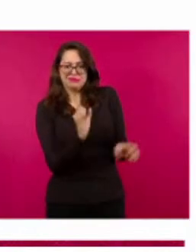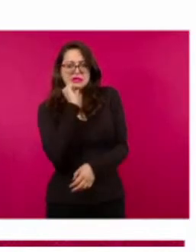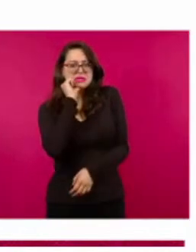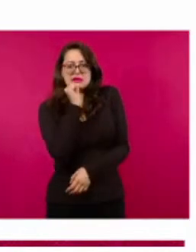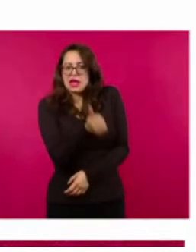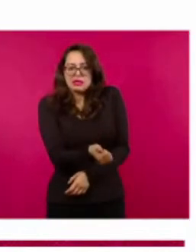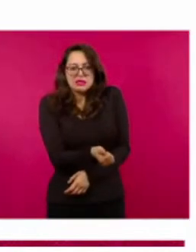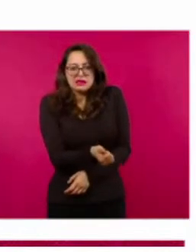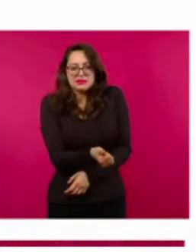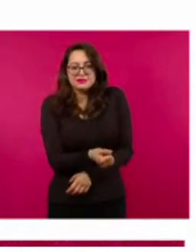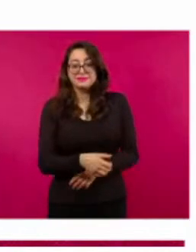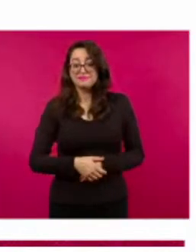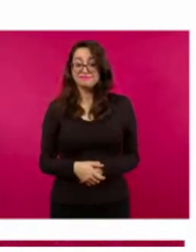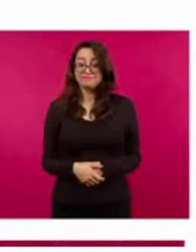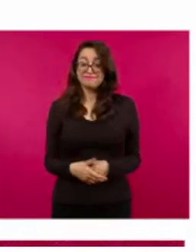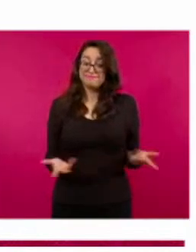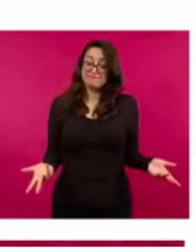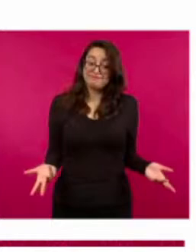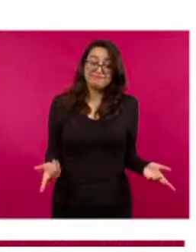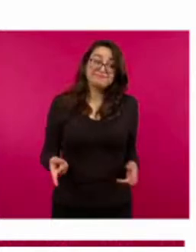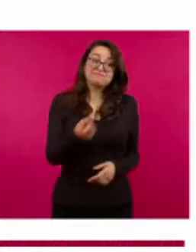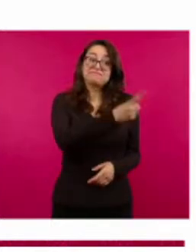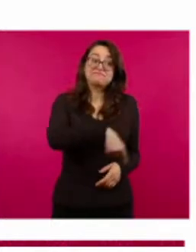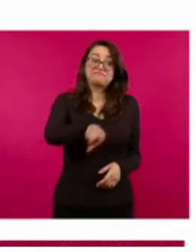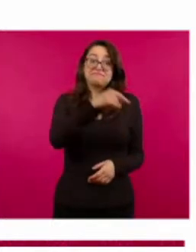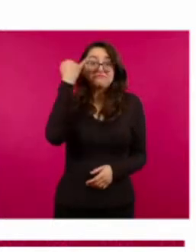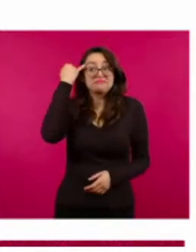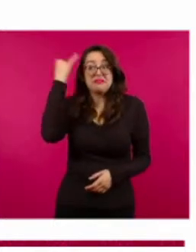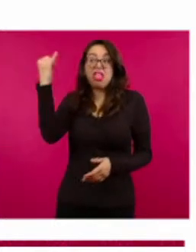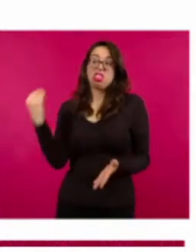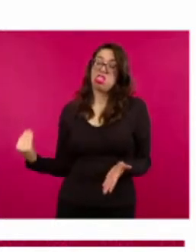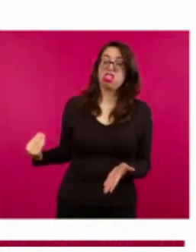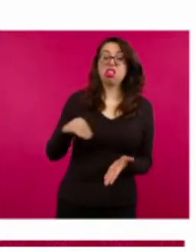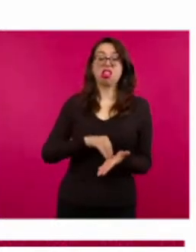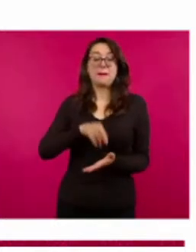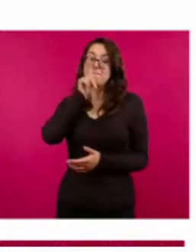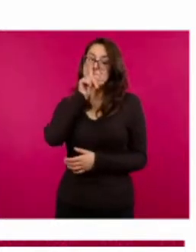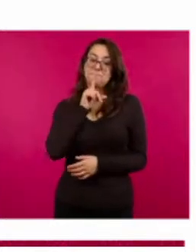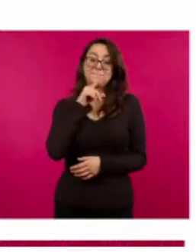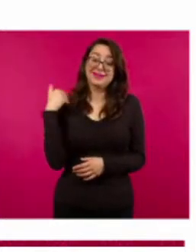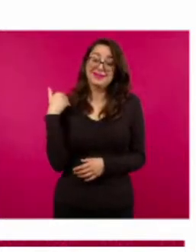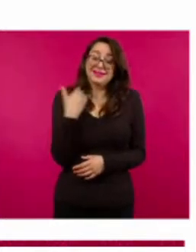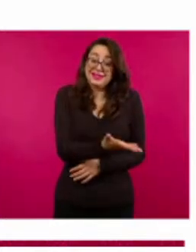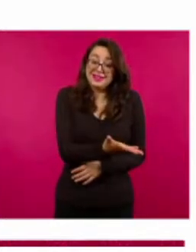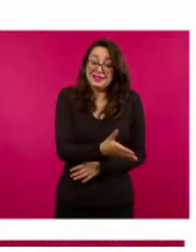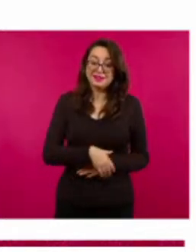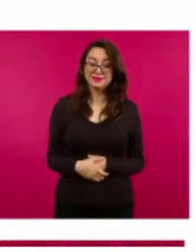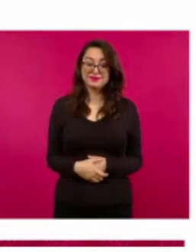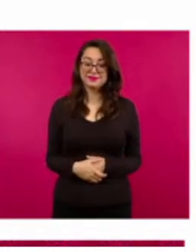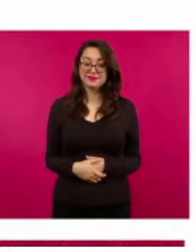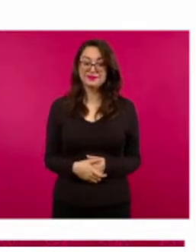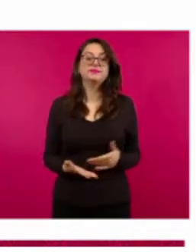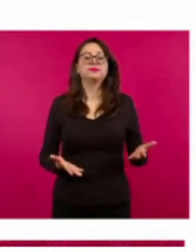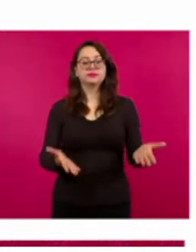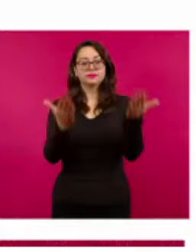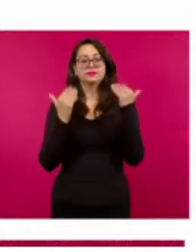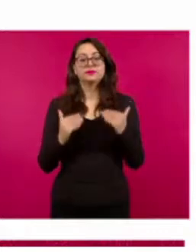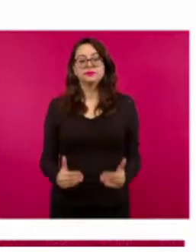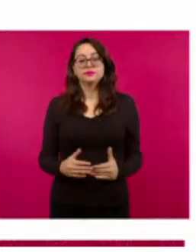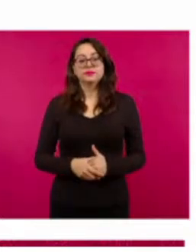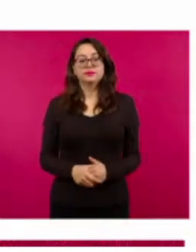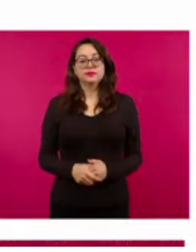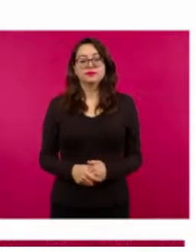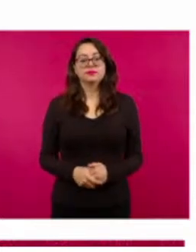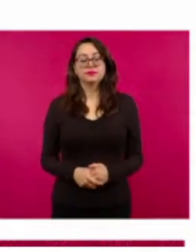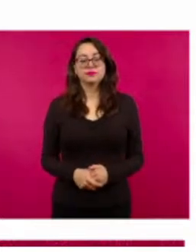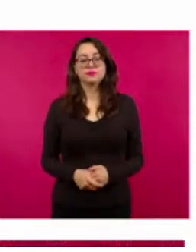revista Proceso. Pero así se las gastan. Vamos con la siguiente. Y bueno, esta es una